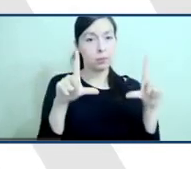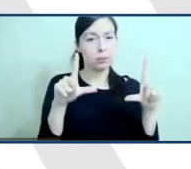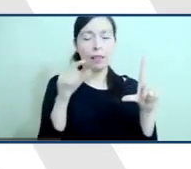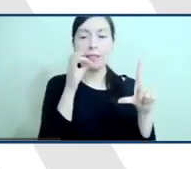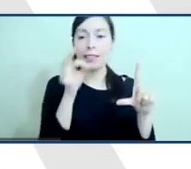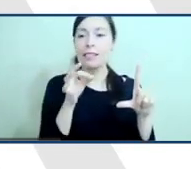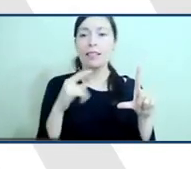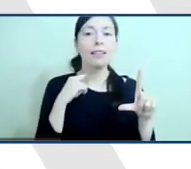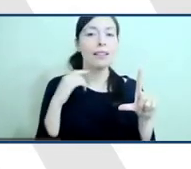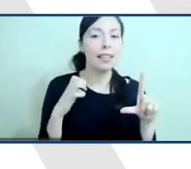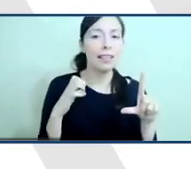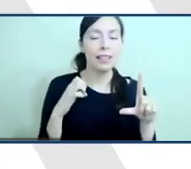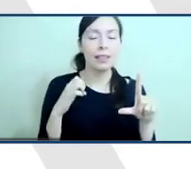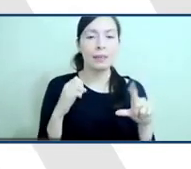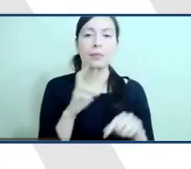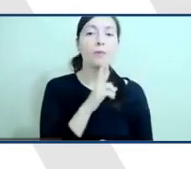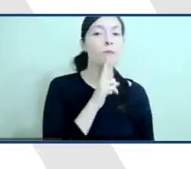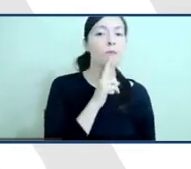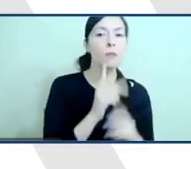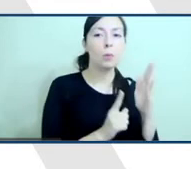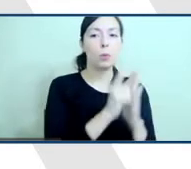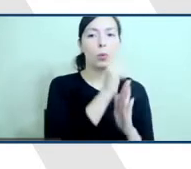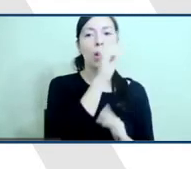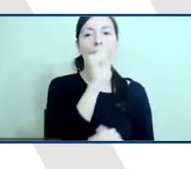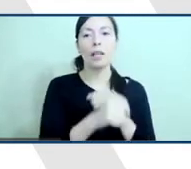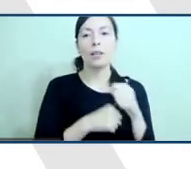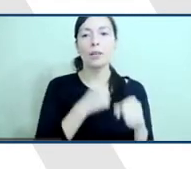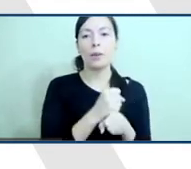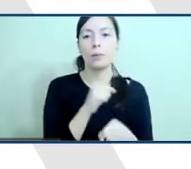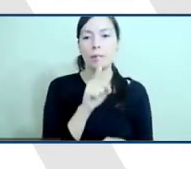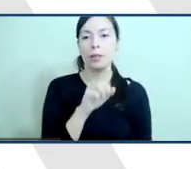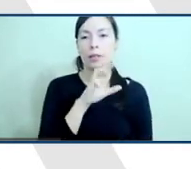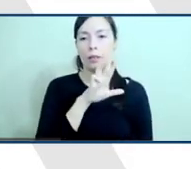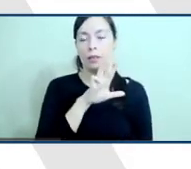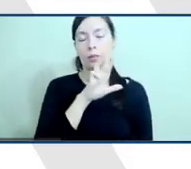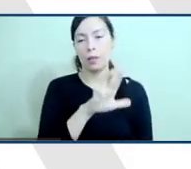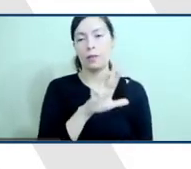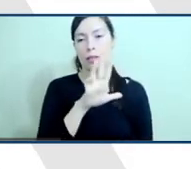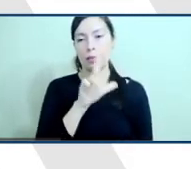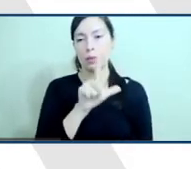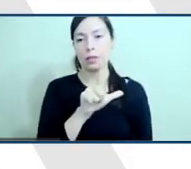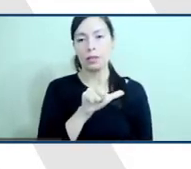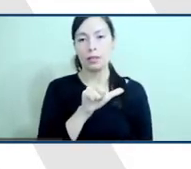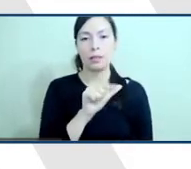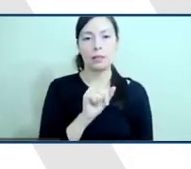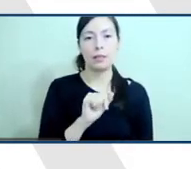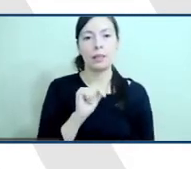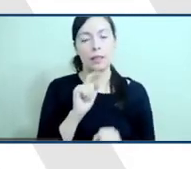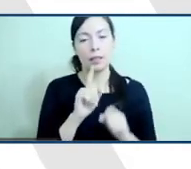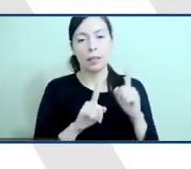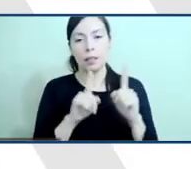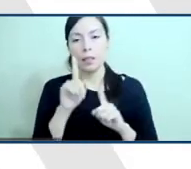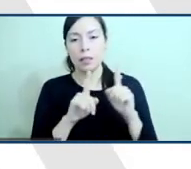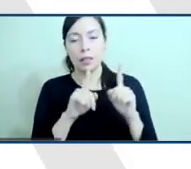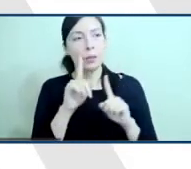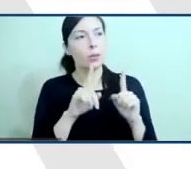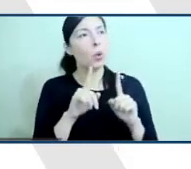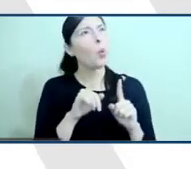Soviética lanzó el Sputnik en 1957, quedamos totalmente desmoralizados inicialmente. Esto duró unas 24